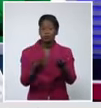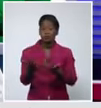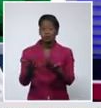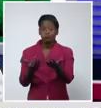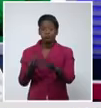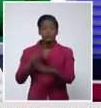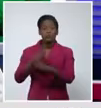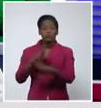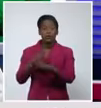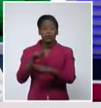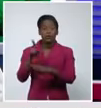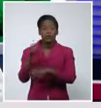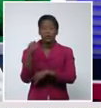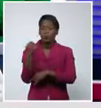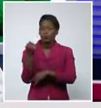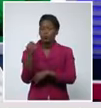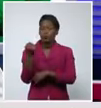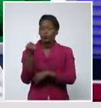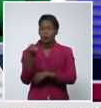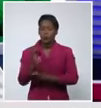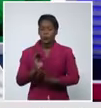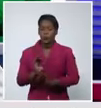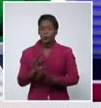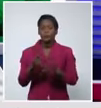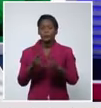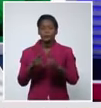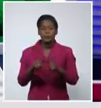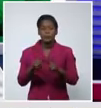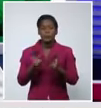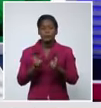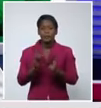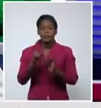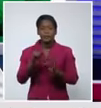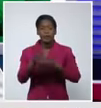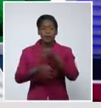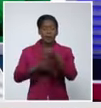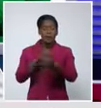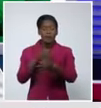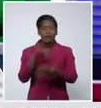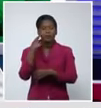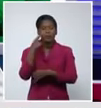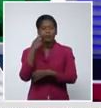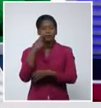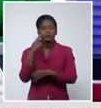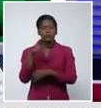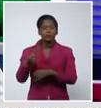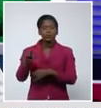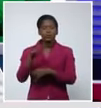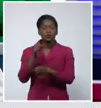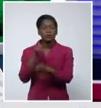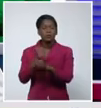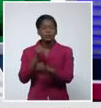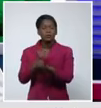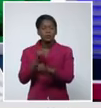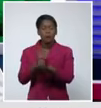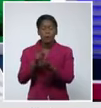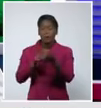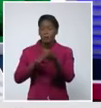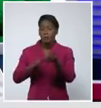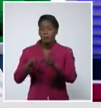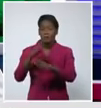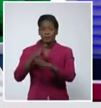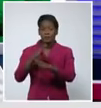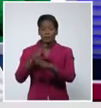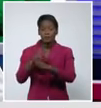riesgos epidemiológicos están importantes, pero indiscutiblemente reconocer que después de haber tenido unas tasas de incidencia